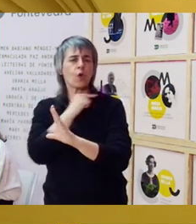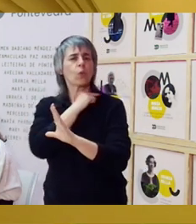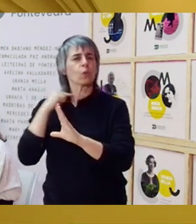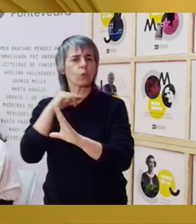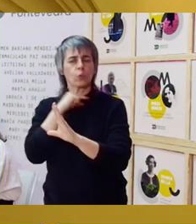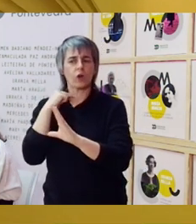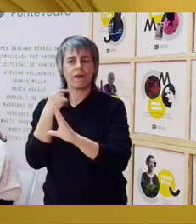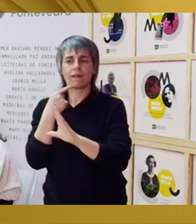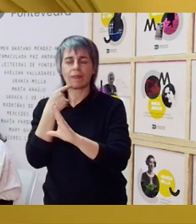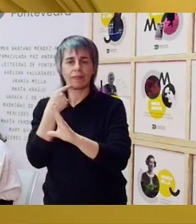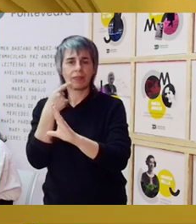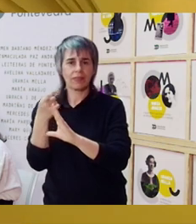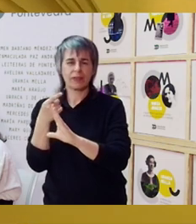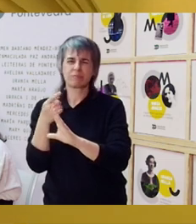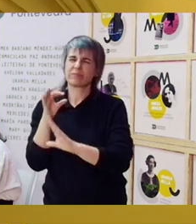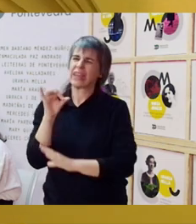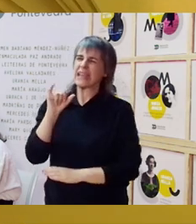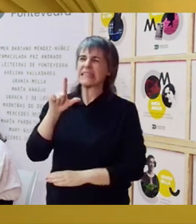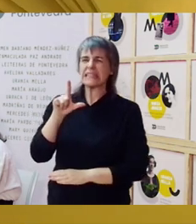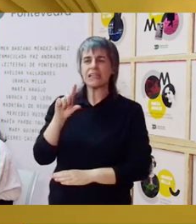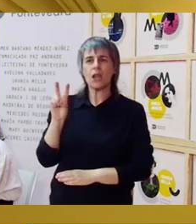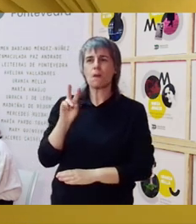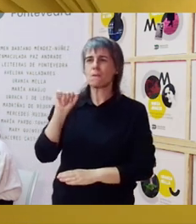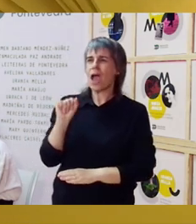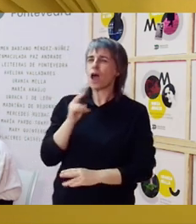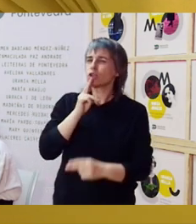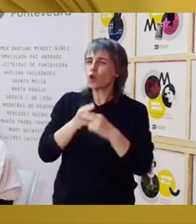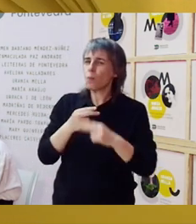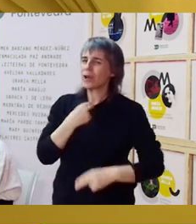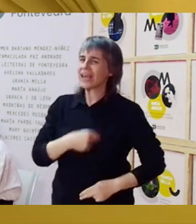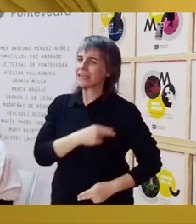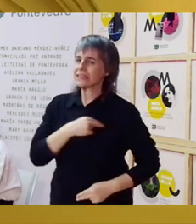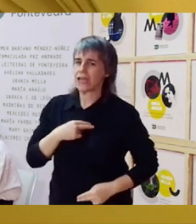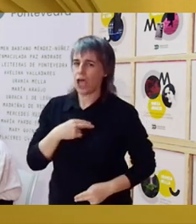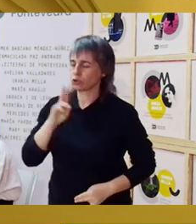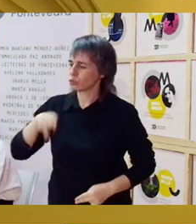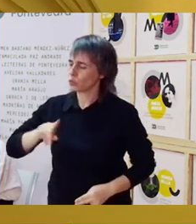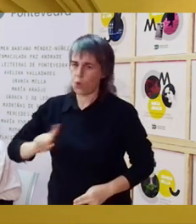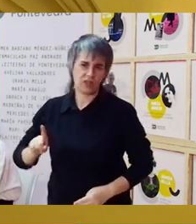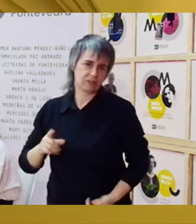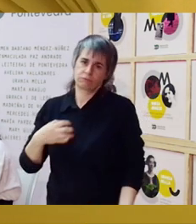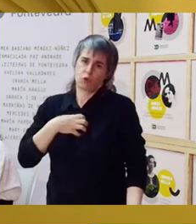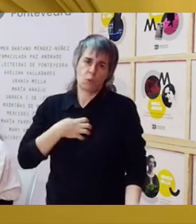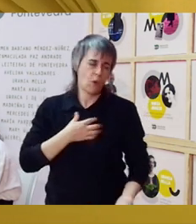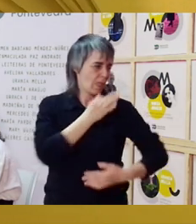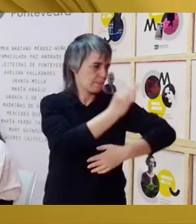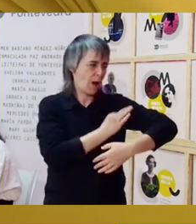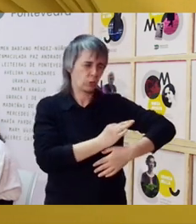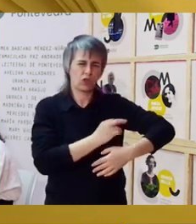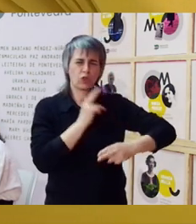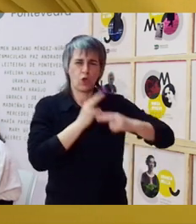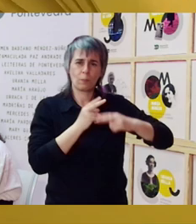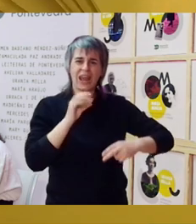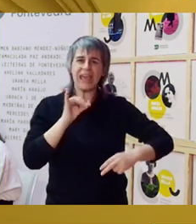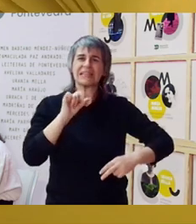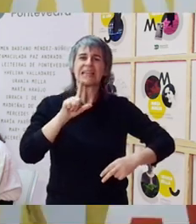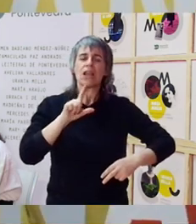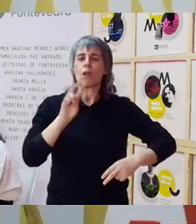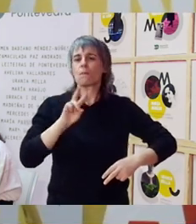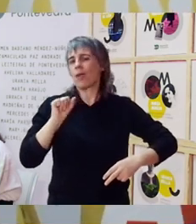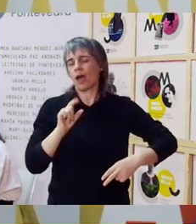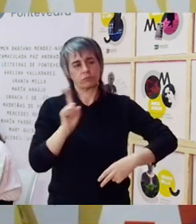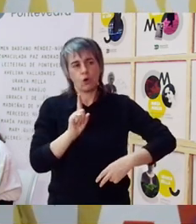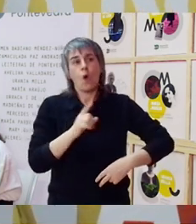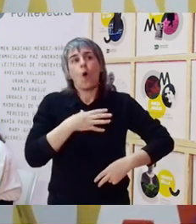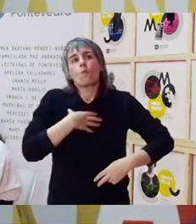dixolle que Silvia non era un nome cristián, que non me podía poñer ese nome. Que me puxera María Silvia, se